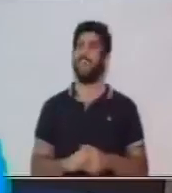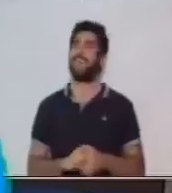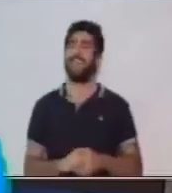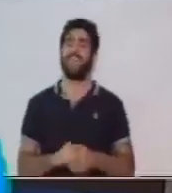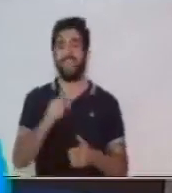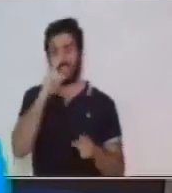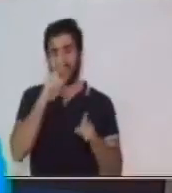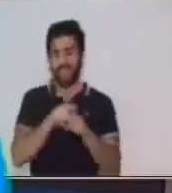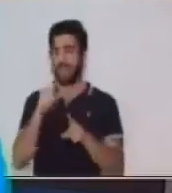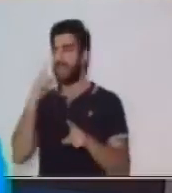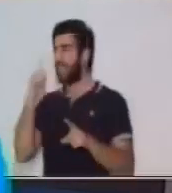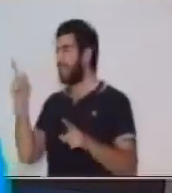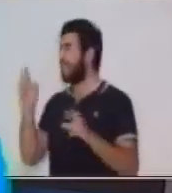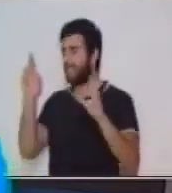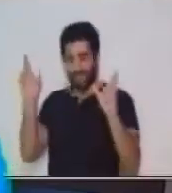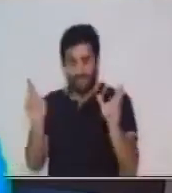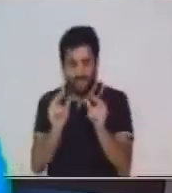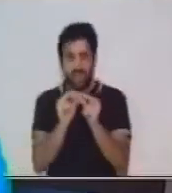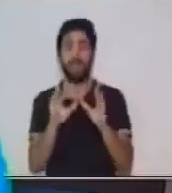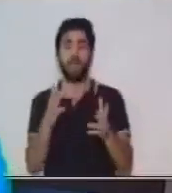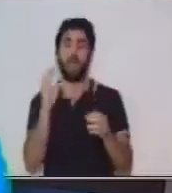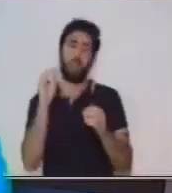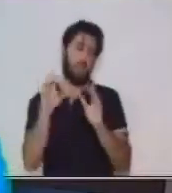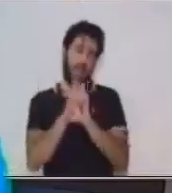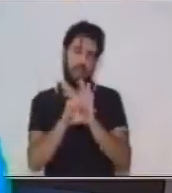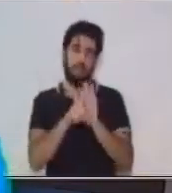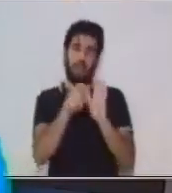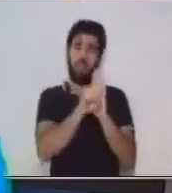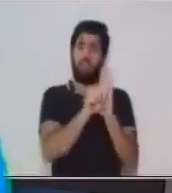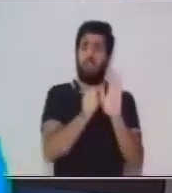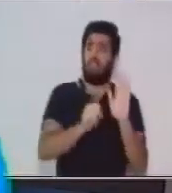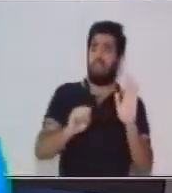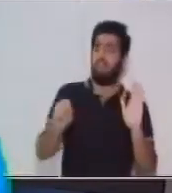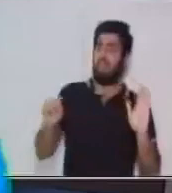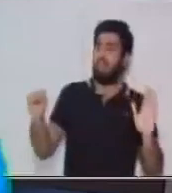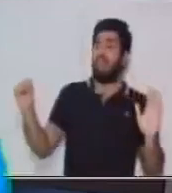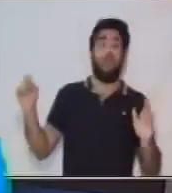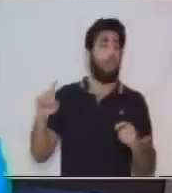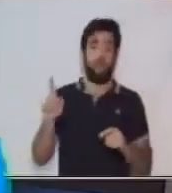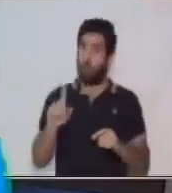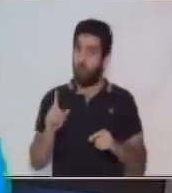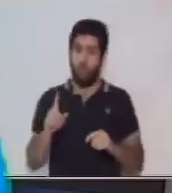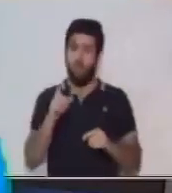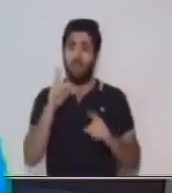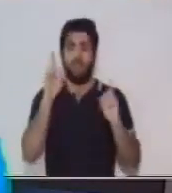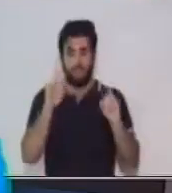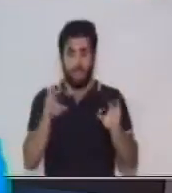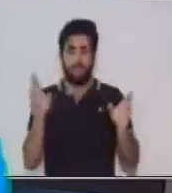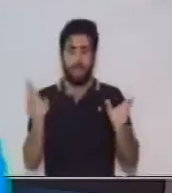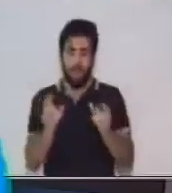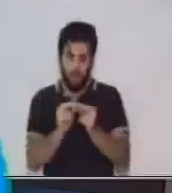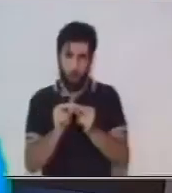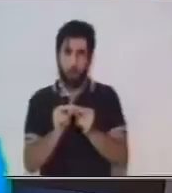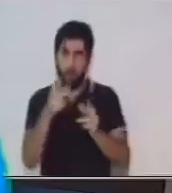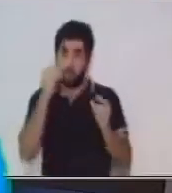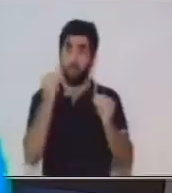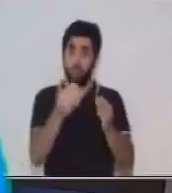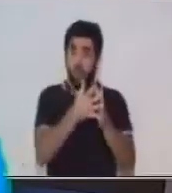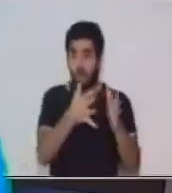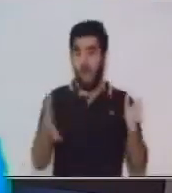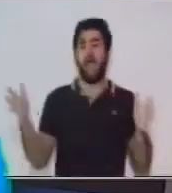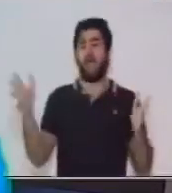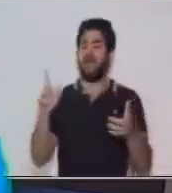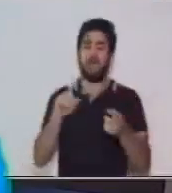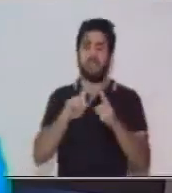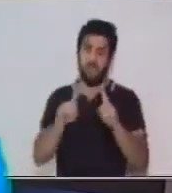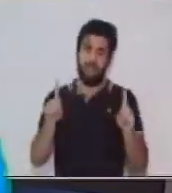la brevedad, ya que si es muy largo, tiende a ya no ser cuento propiamente, sino que ya novela o algo más allá de.